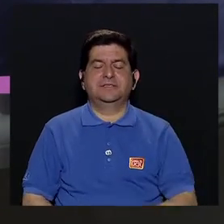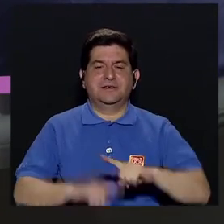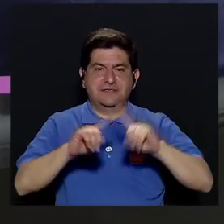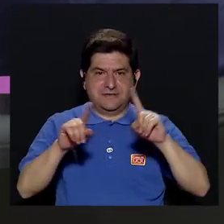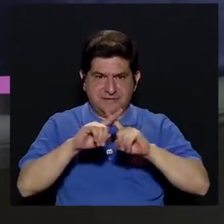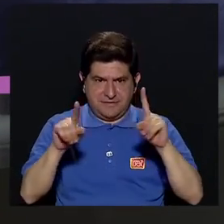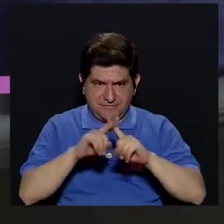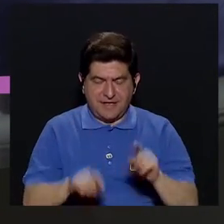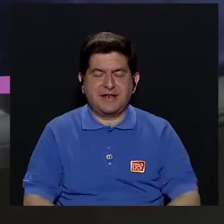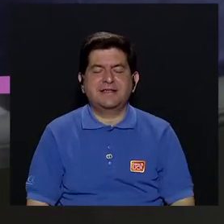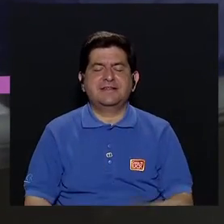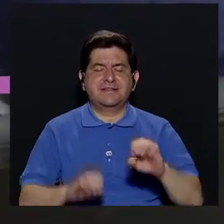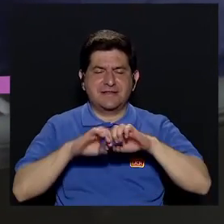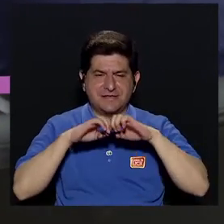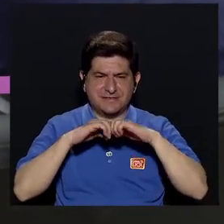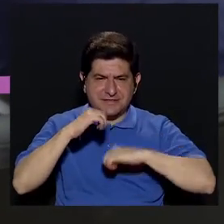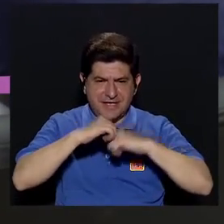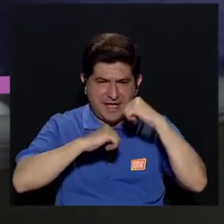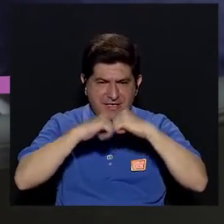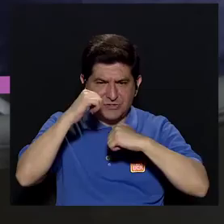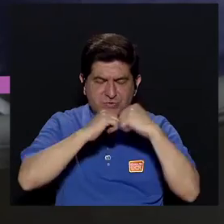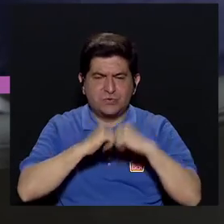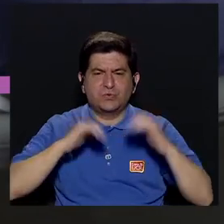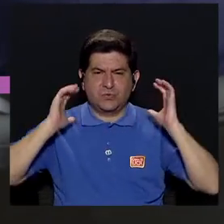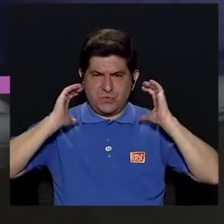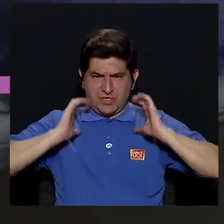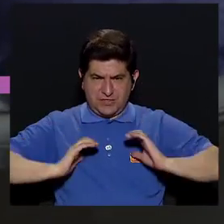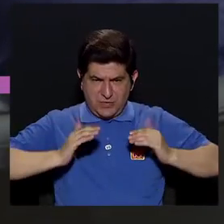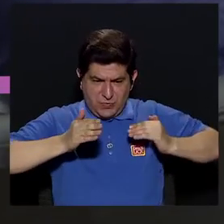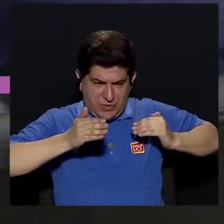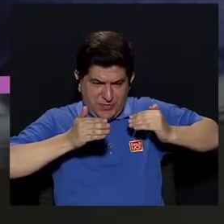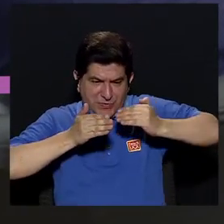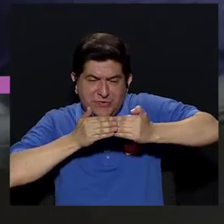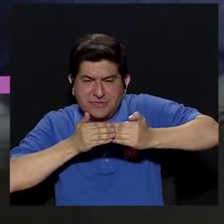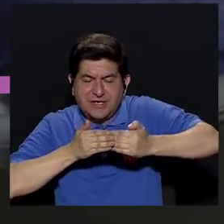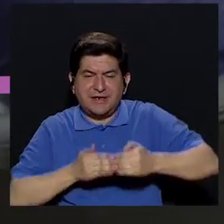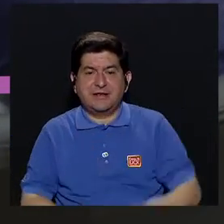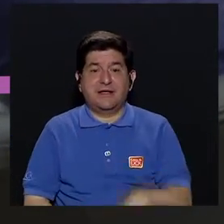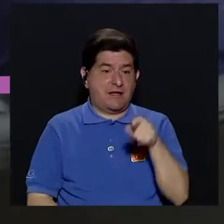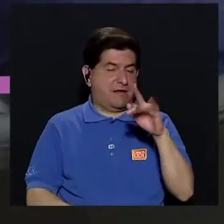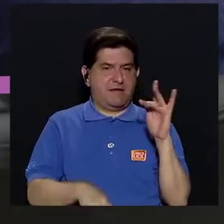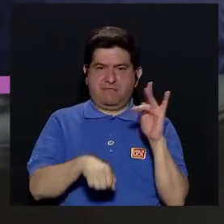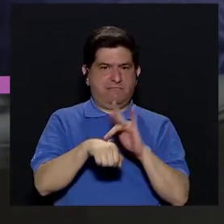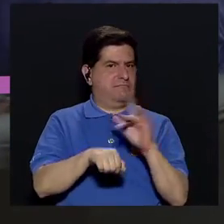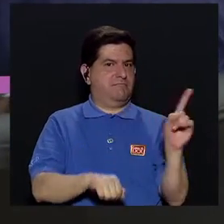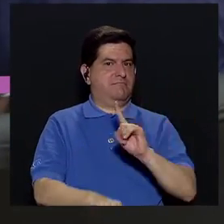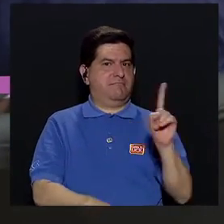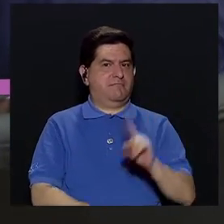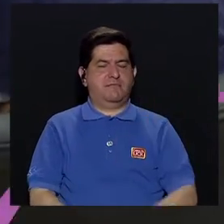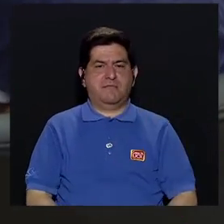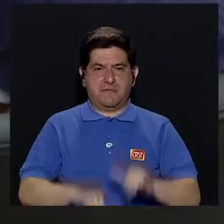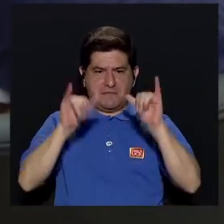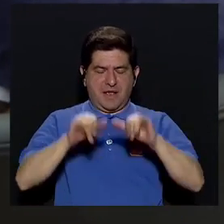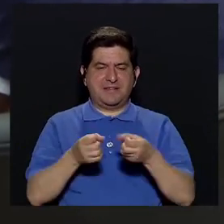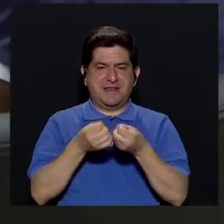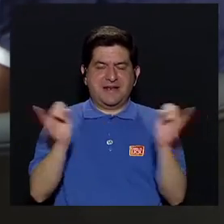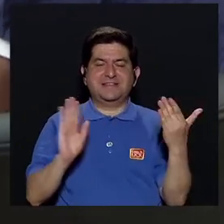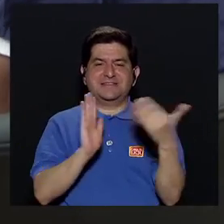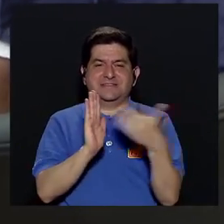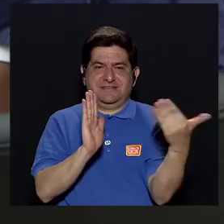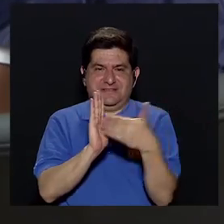muy cerca de estructuras anatómicas que no deben tocarse, o sea, deben mantenerse